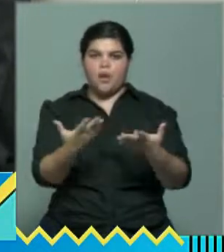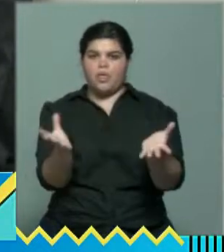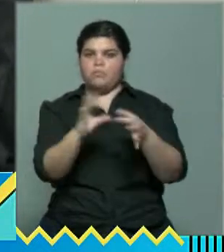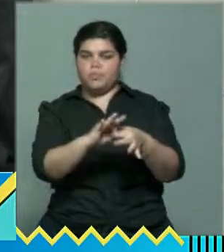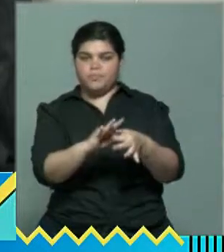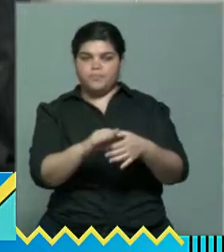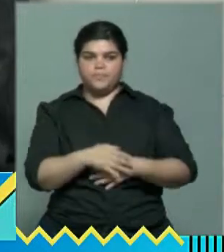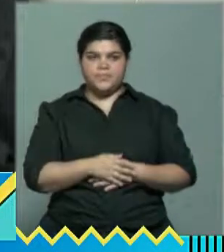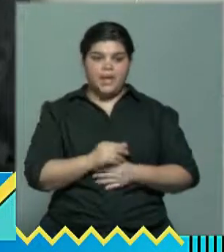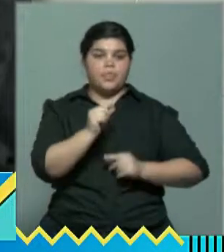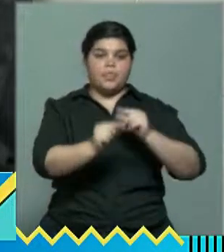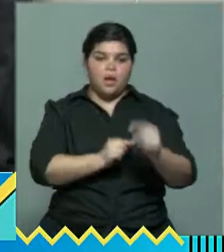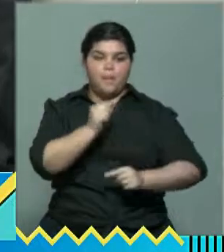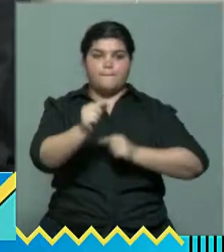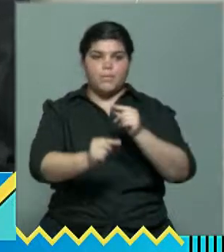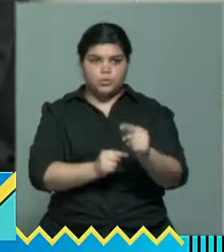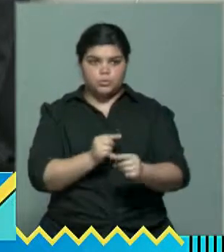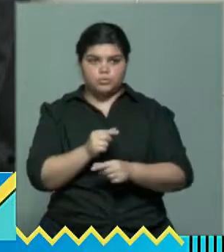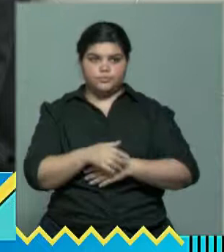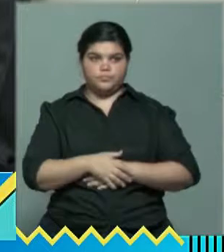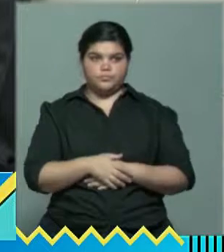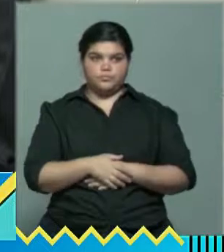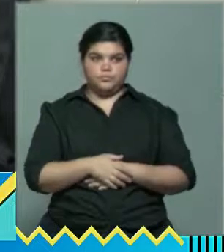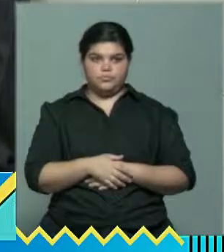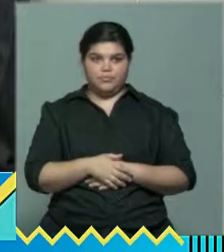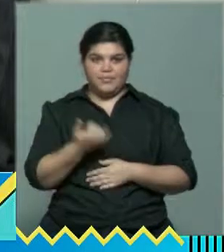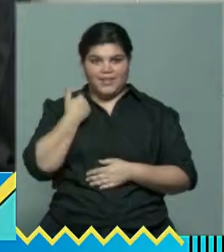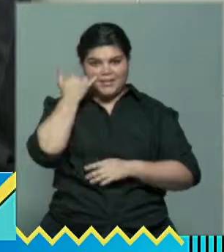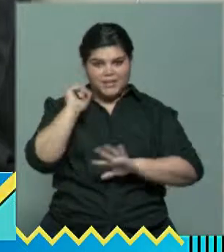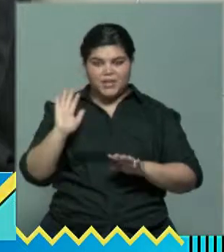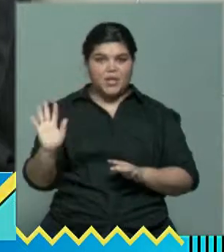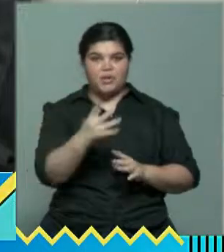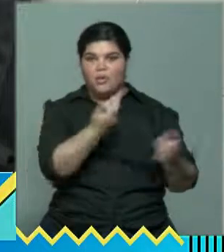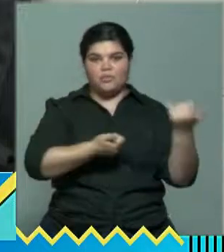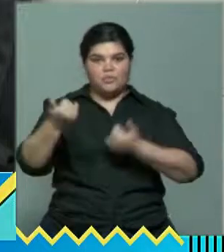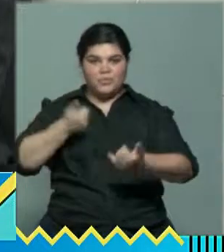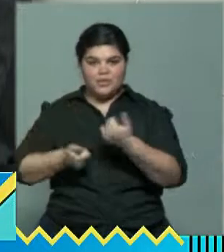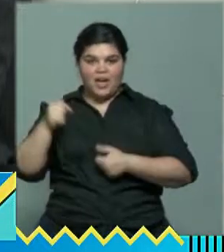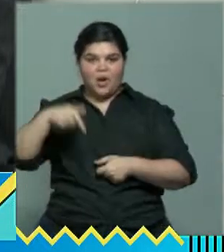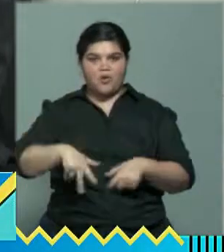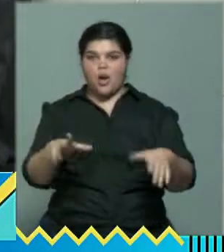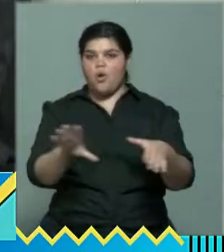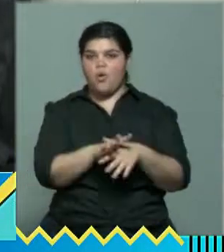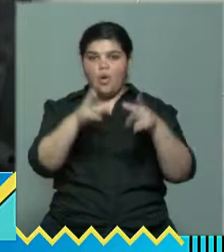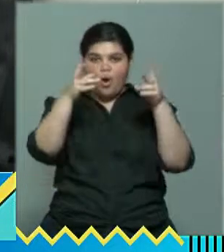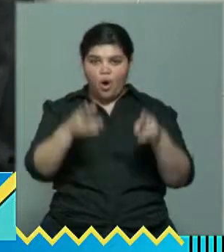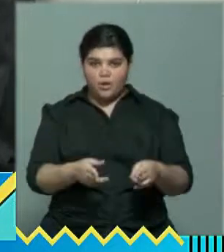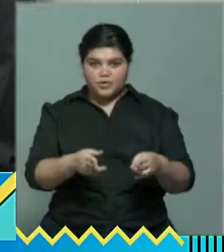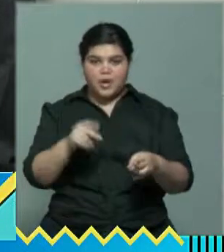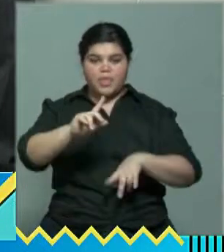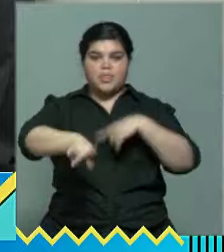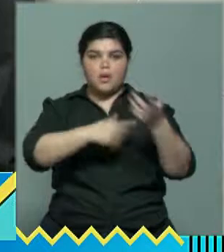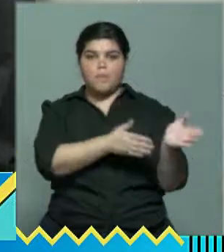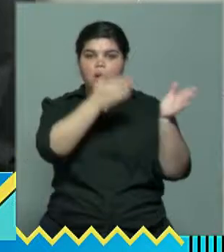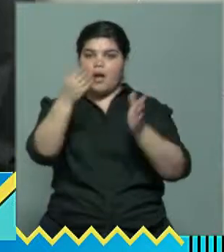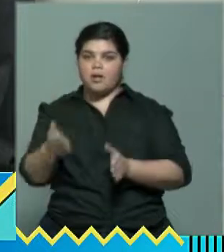ya se empieza a transitar. Ya los escuchábamos a todos, tenemos que irnos justamente a un corte. Planteamos para el próximo